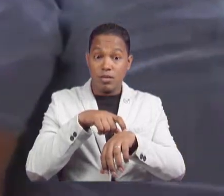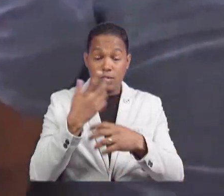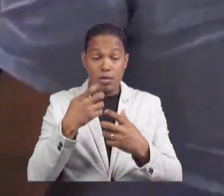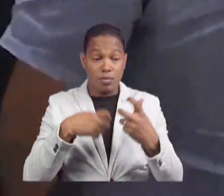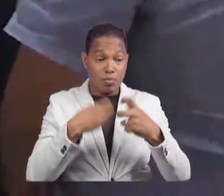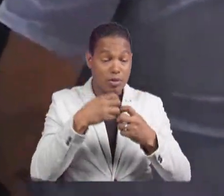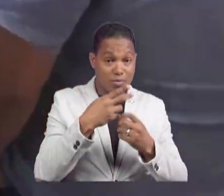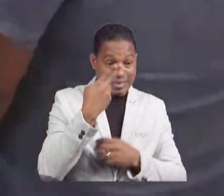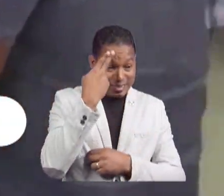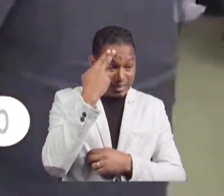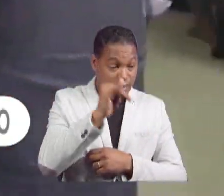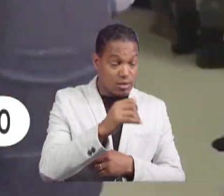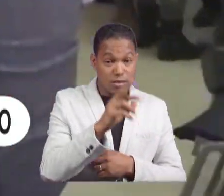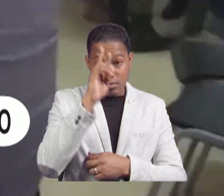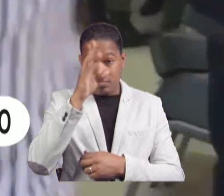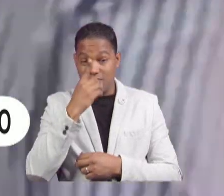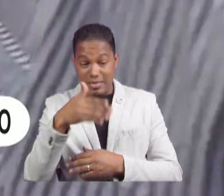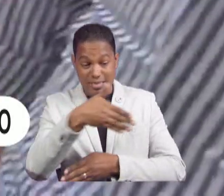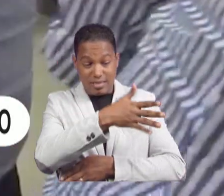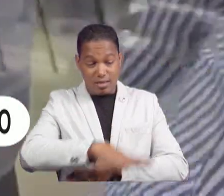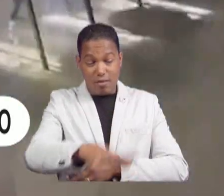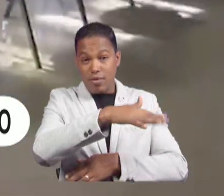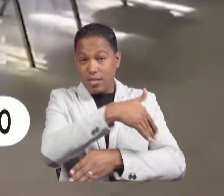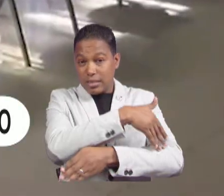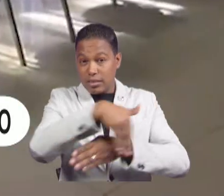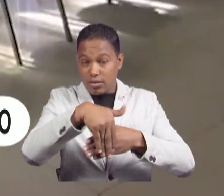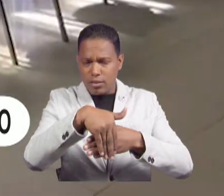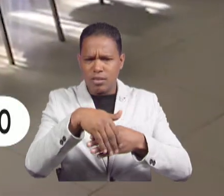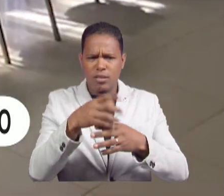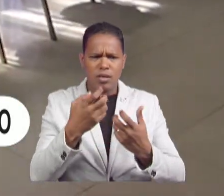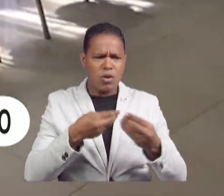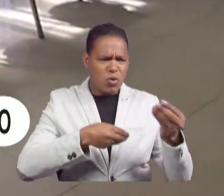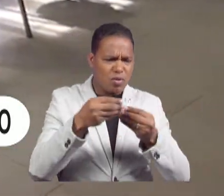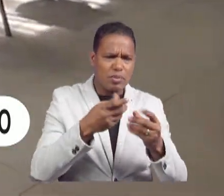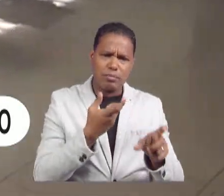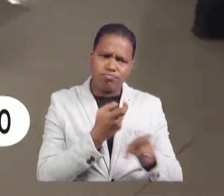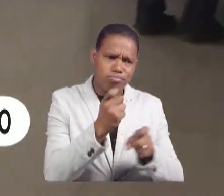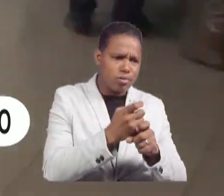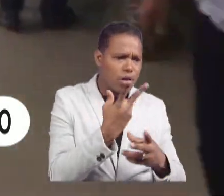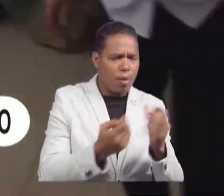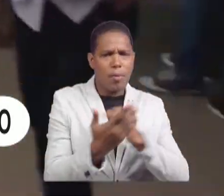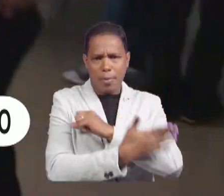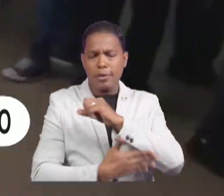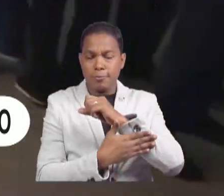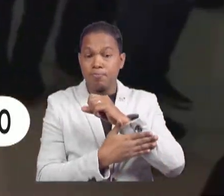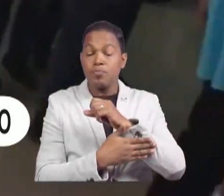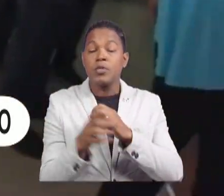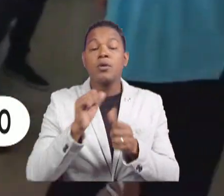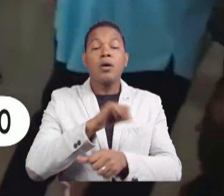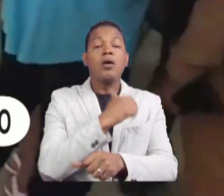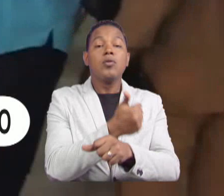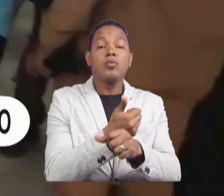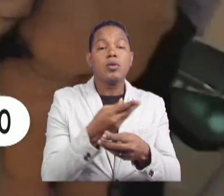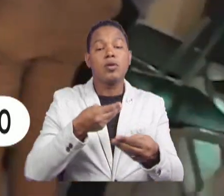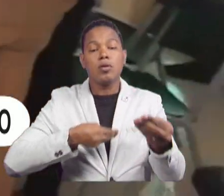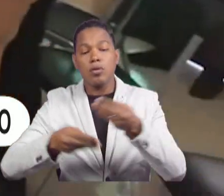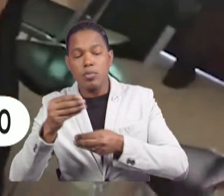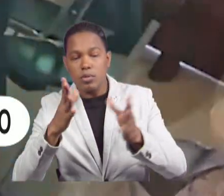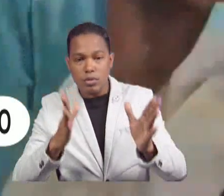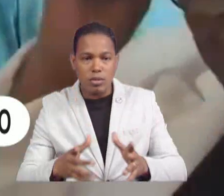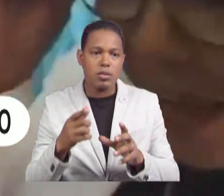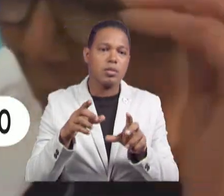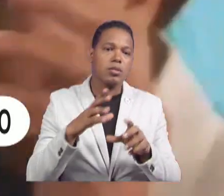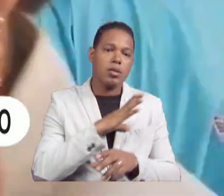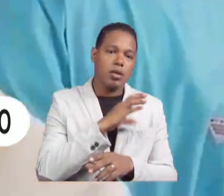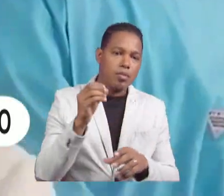conflicto dominico-haitiano en la zona fronteriza que ha afectado el comercio entre ambas naciones, autoridades, comerciantes, empresarios de